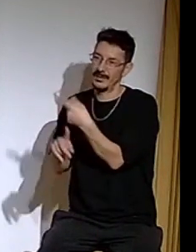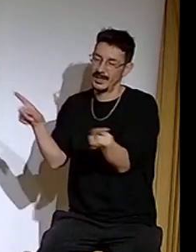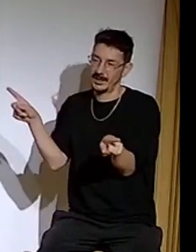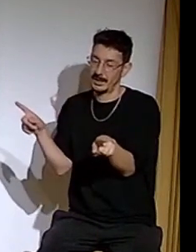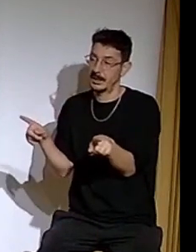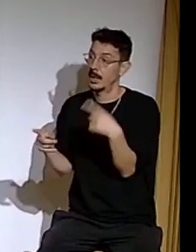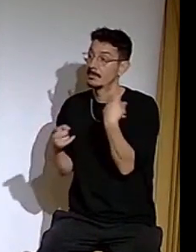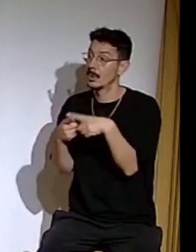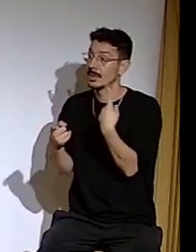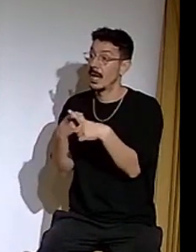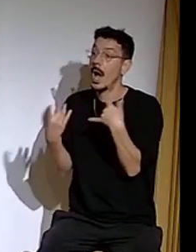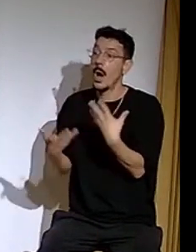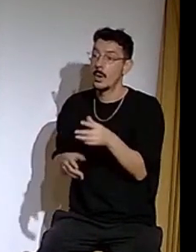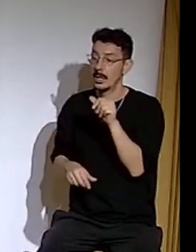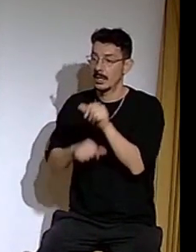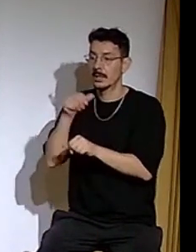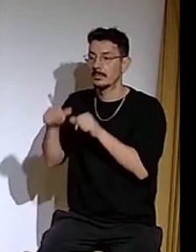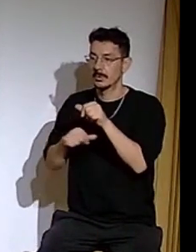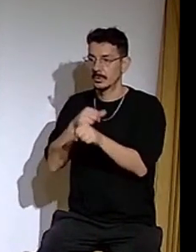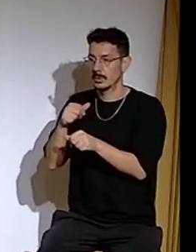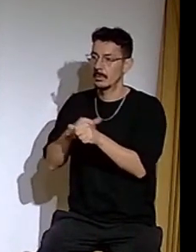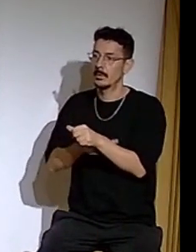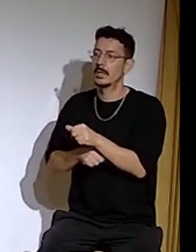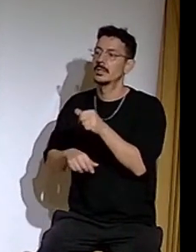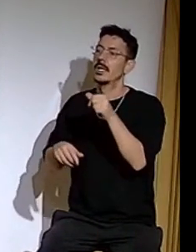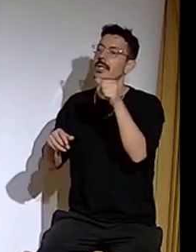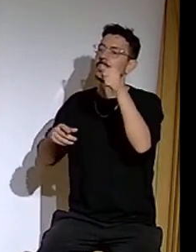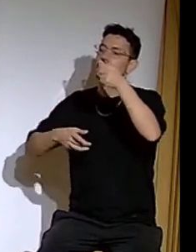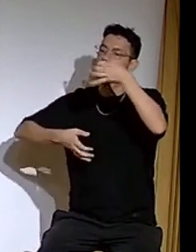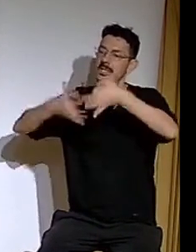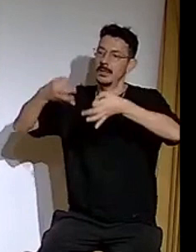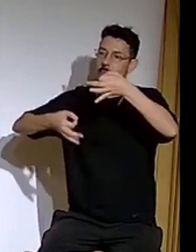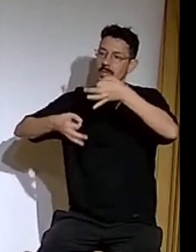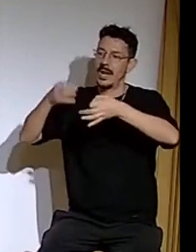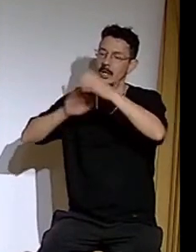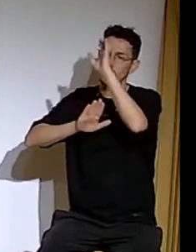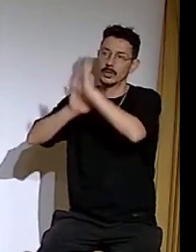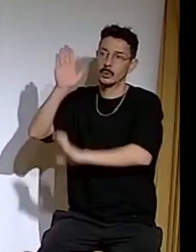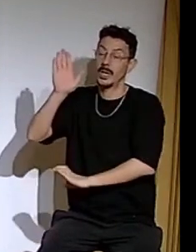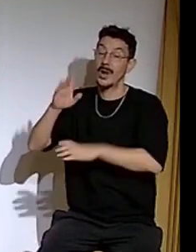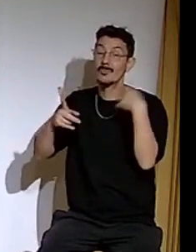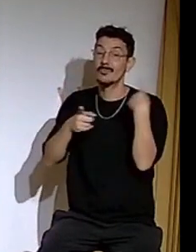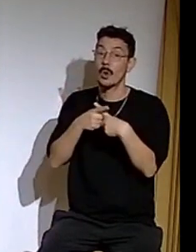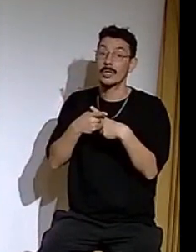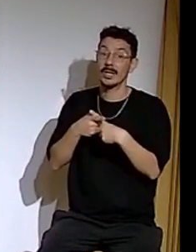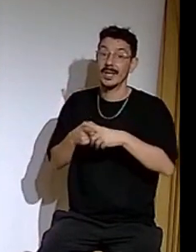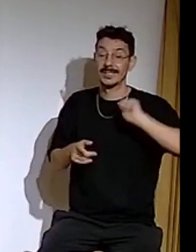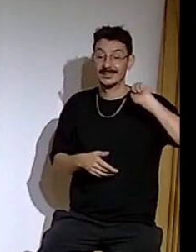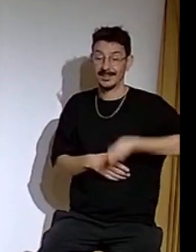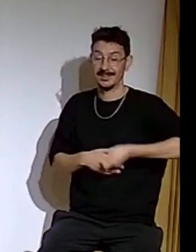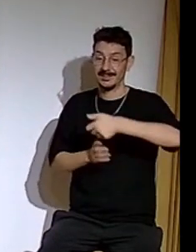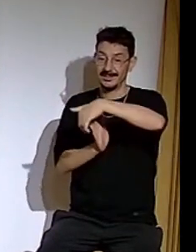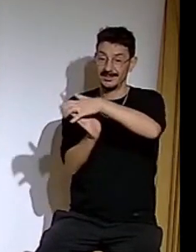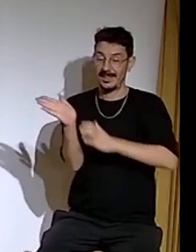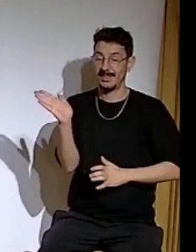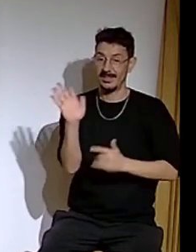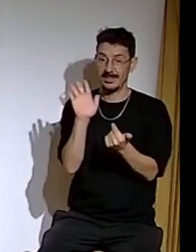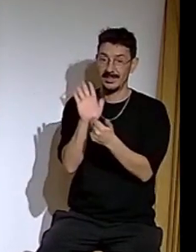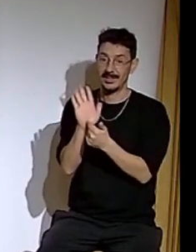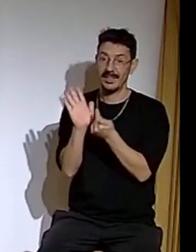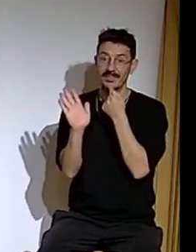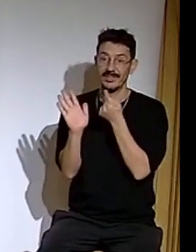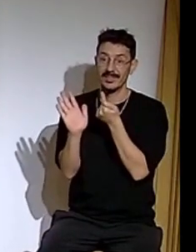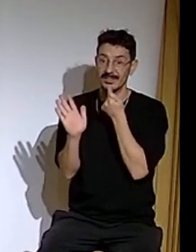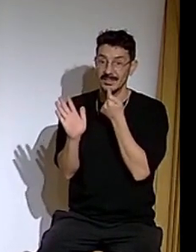el proceso está recurrido al tribunal constitucional porque se dijo en la sentencia que